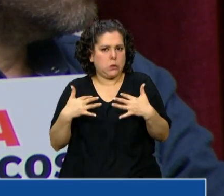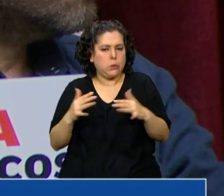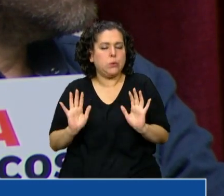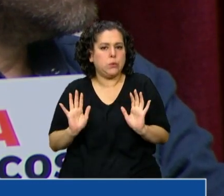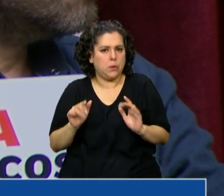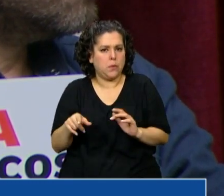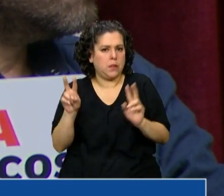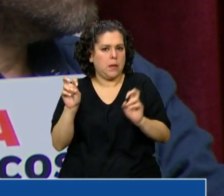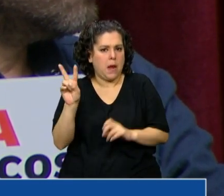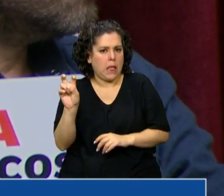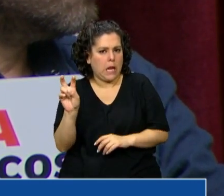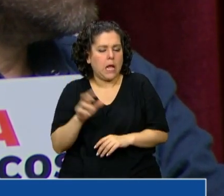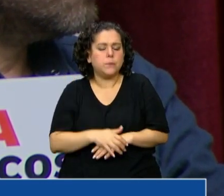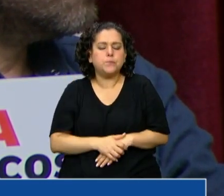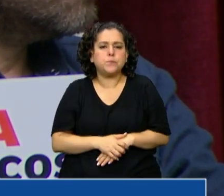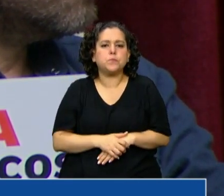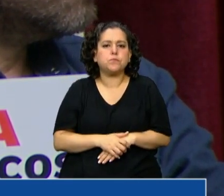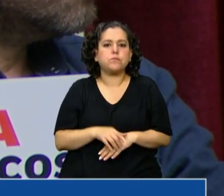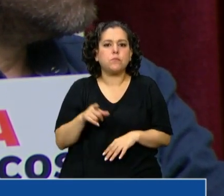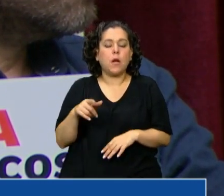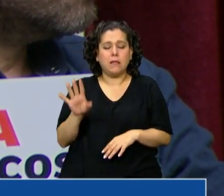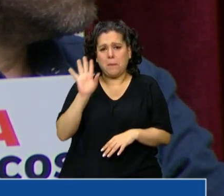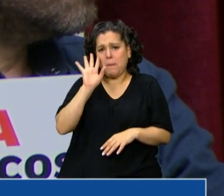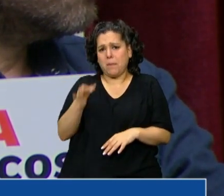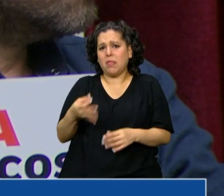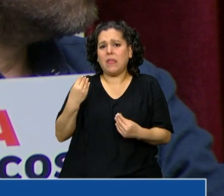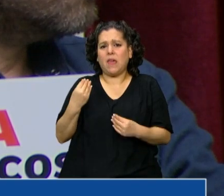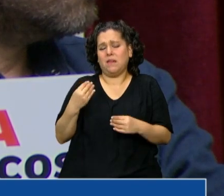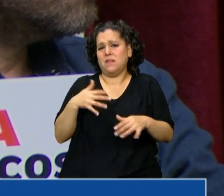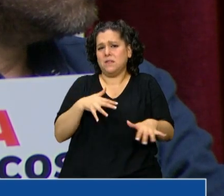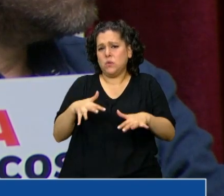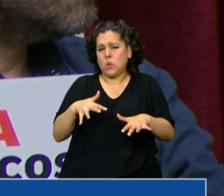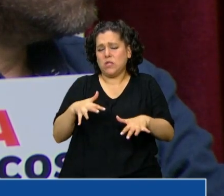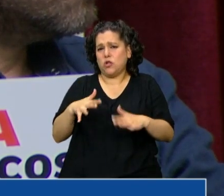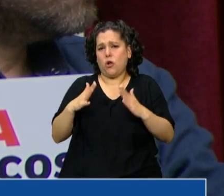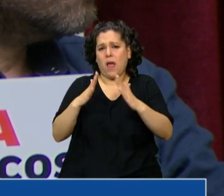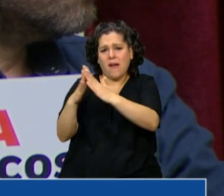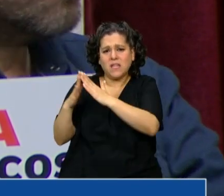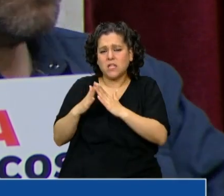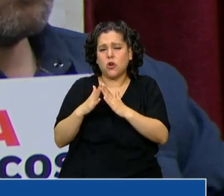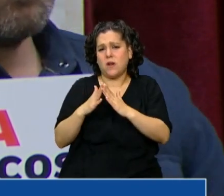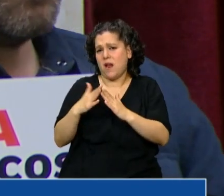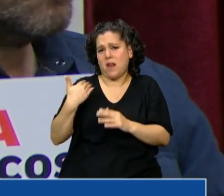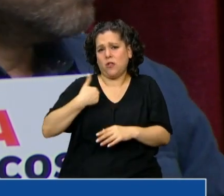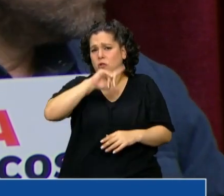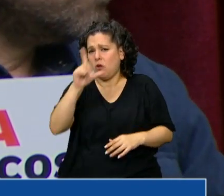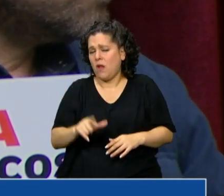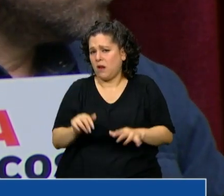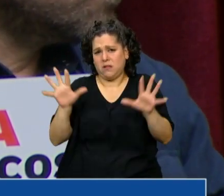justamente lo que está poniendo de relieve es la crisis general habitacional que hay en nuestro